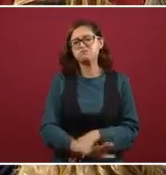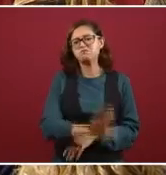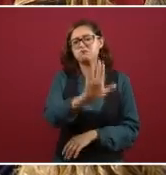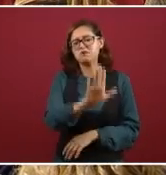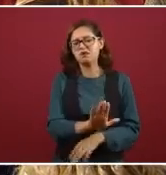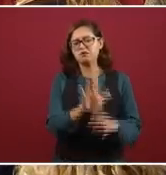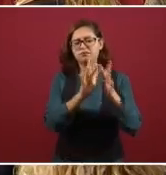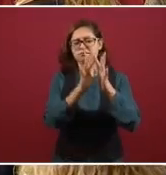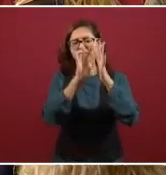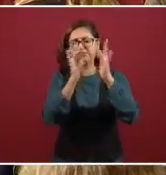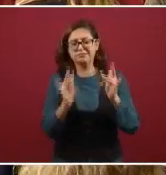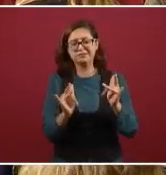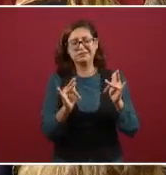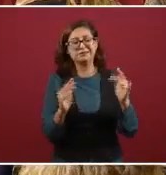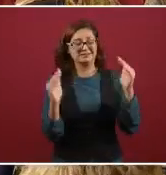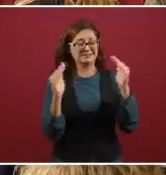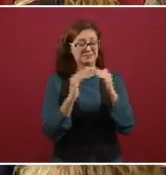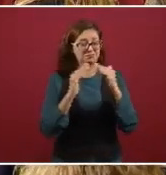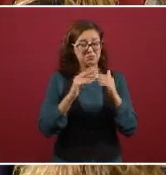casa pues verdaderamente lujosa,